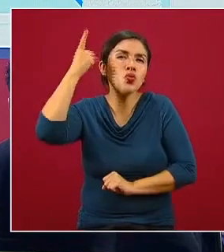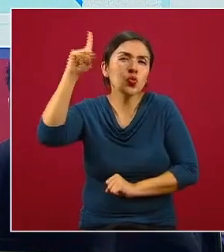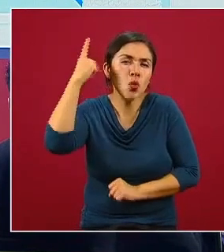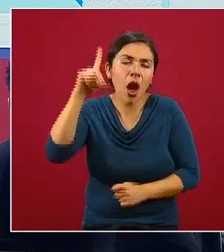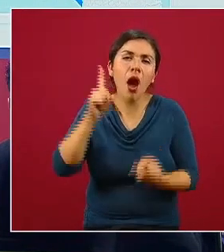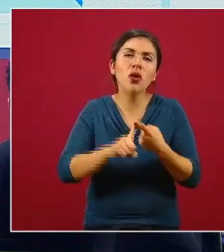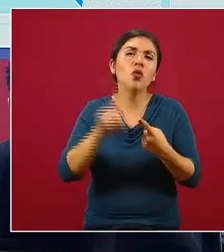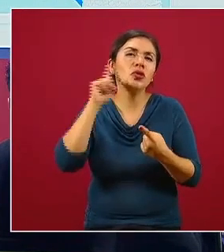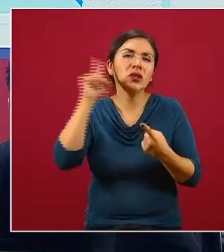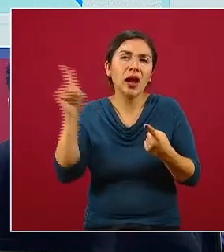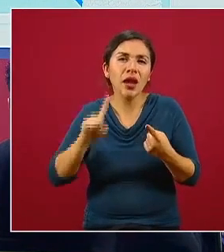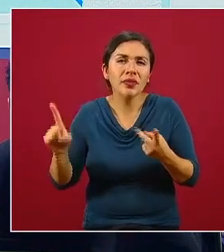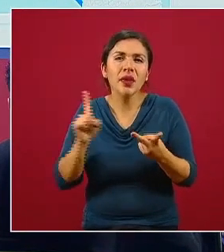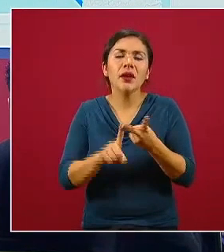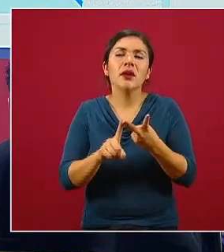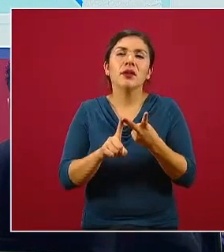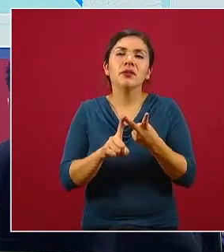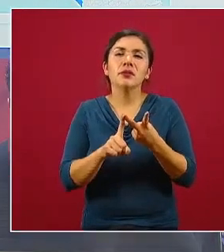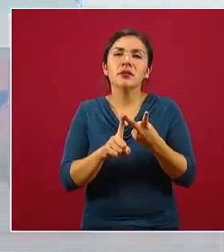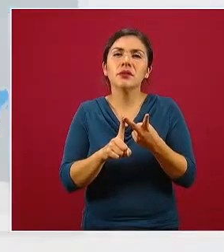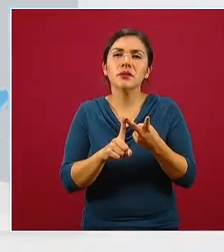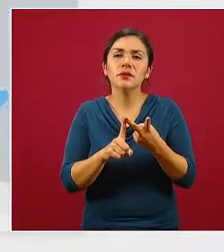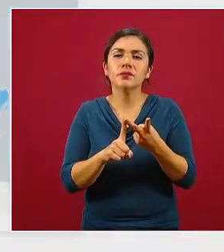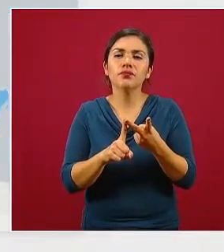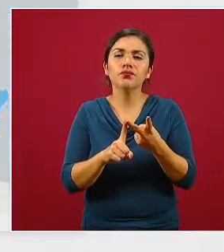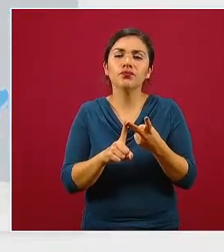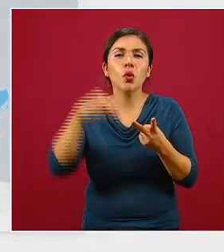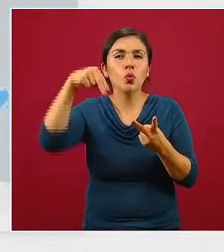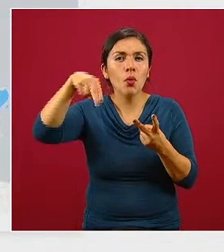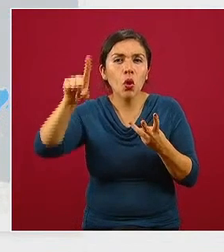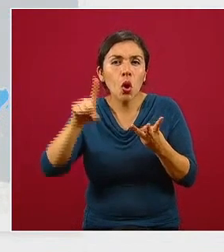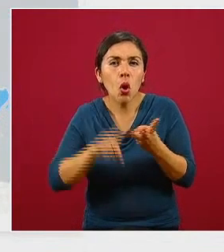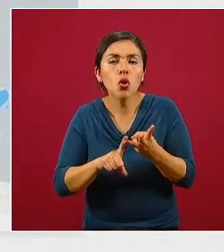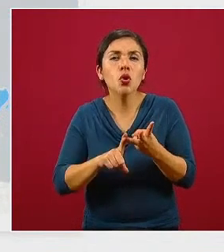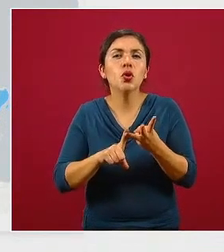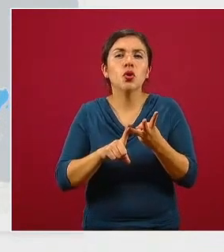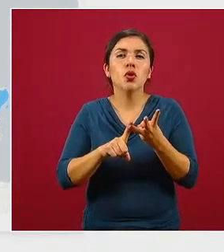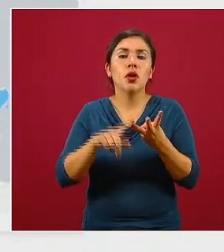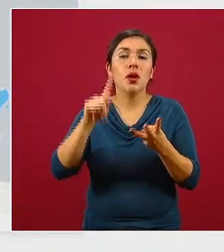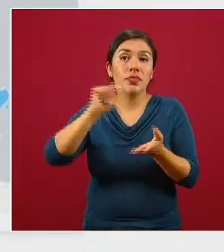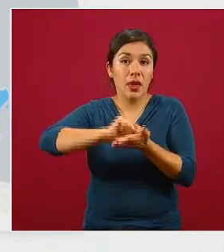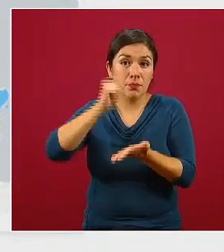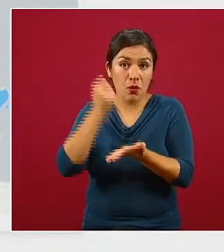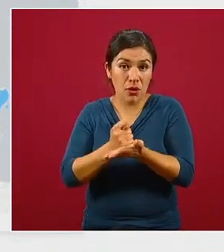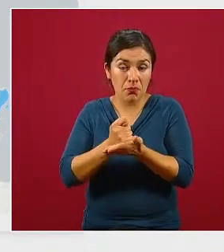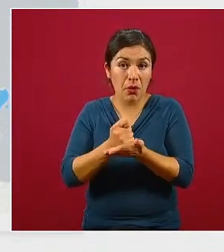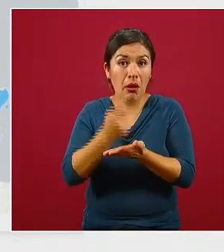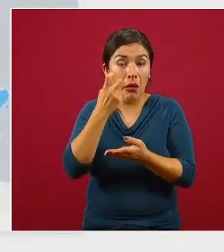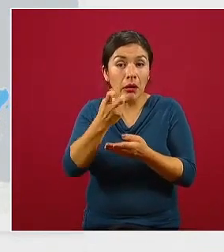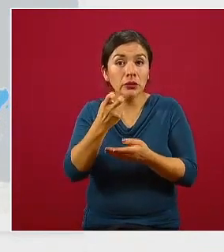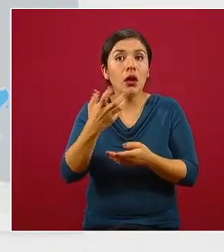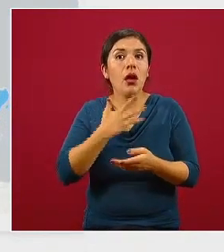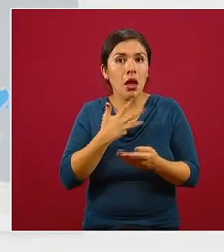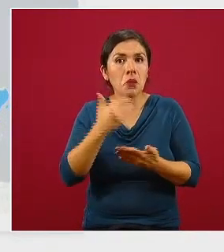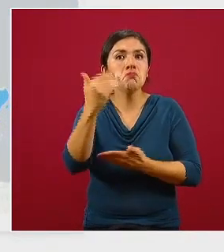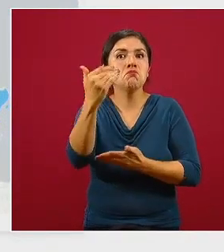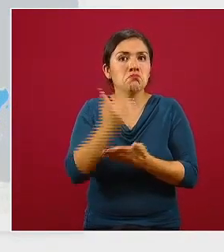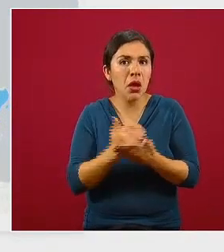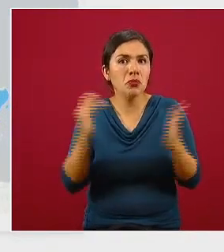Durango, Zacatecas, Nuevo León y Tamaulipas, pues tienen una